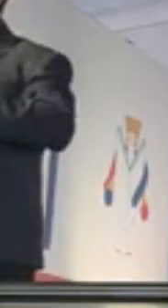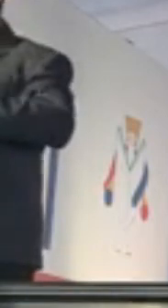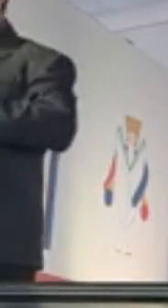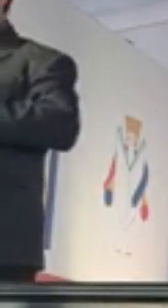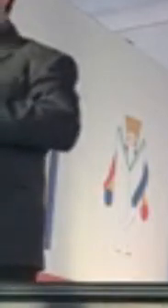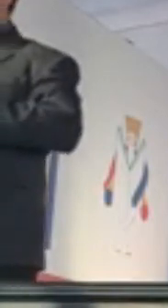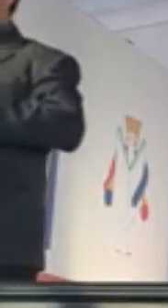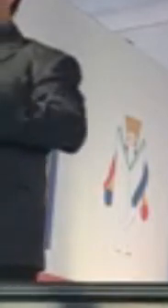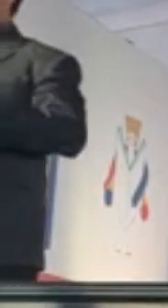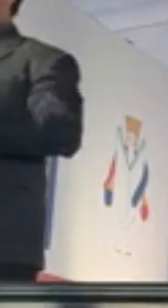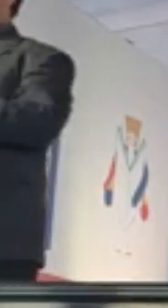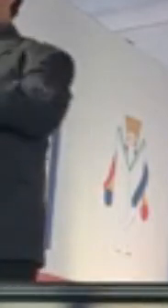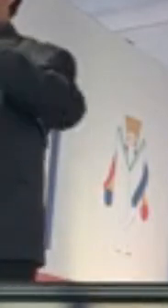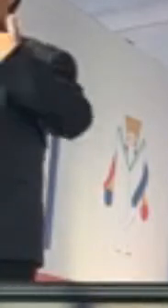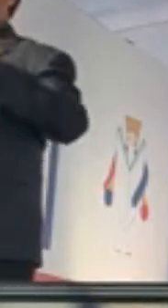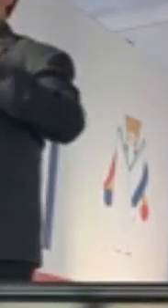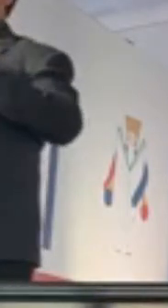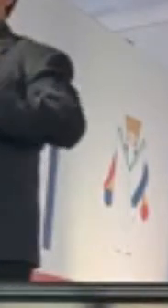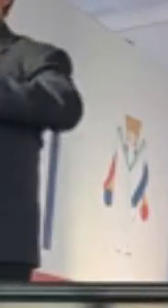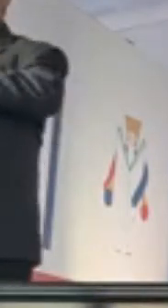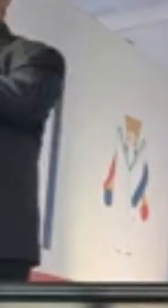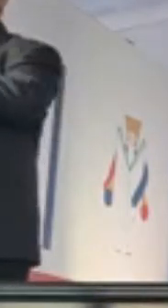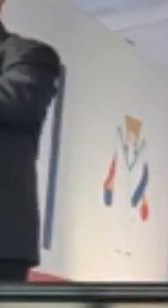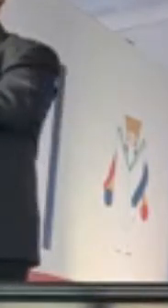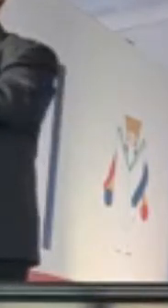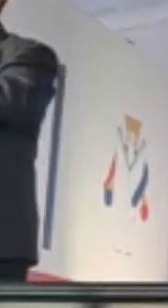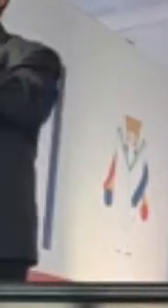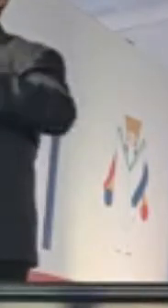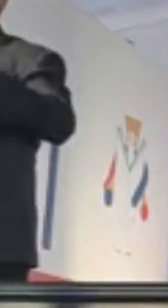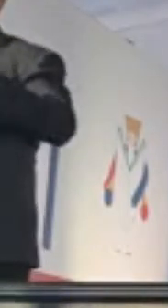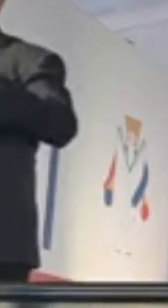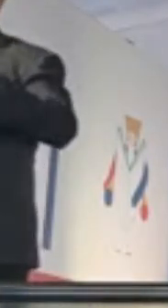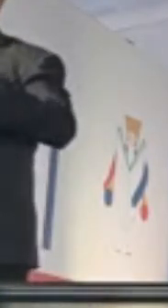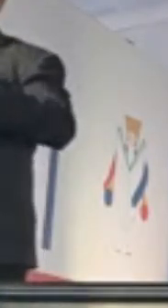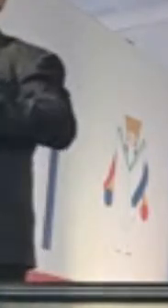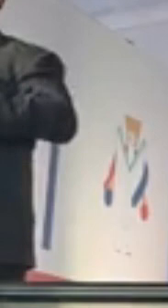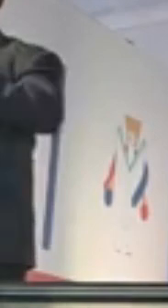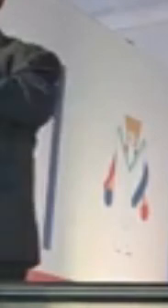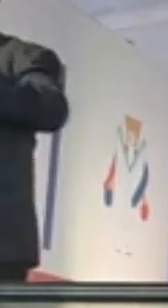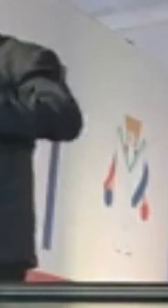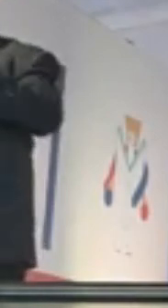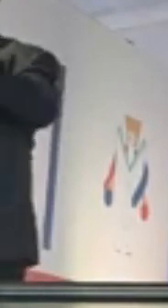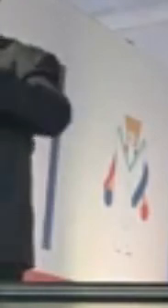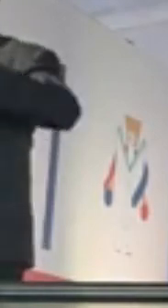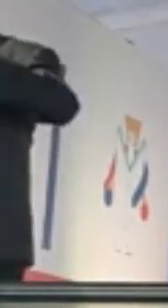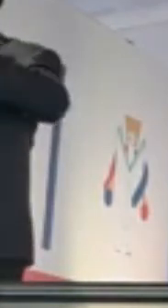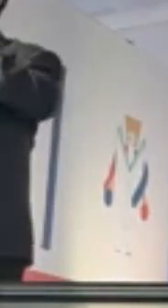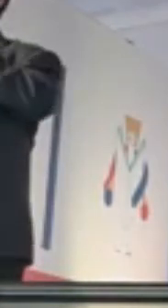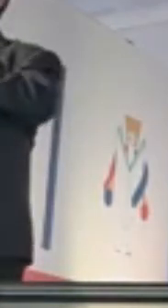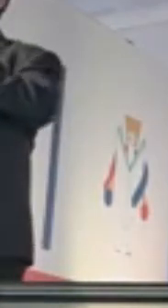el nacionalismo es muy fuerte porque se vincula, ¿no?, también a todo un proceso revolucionario, y hay países